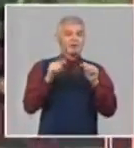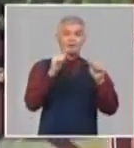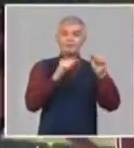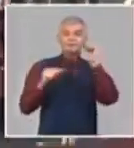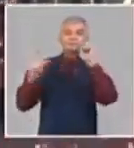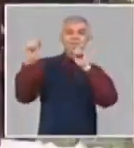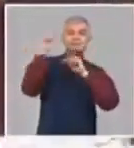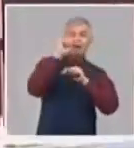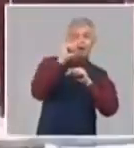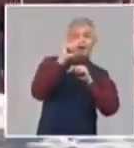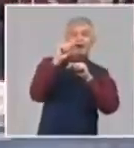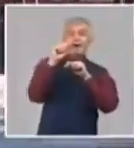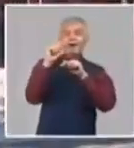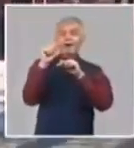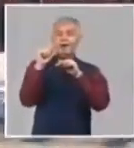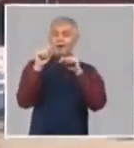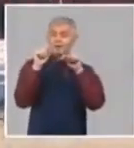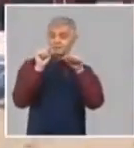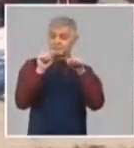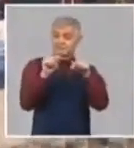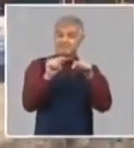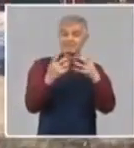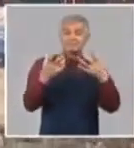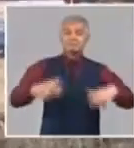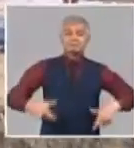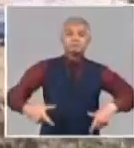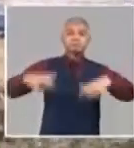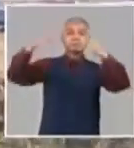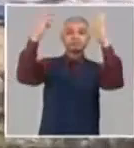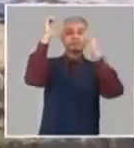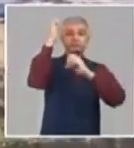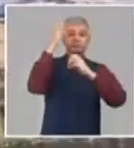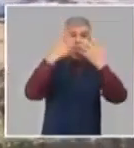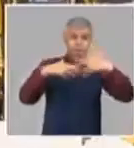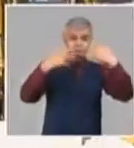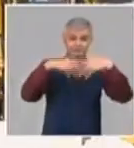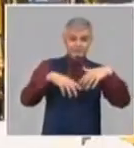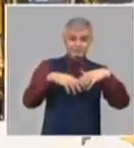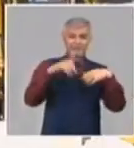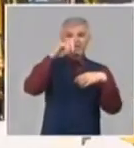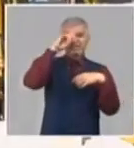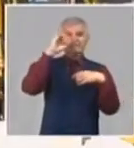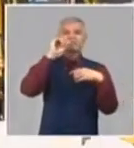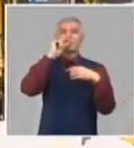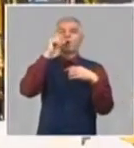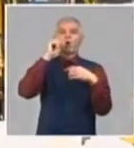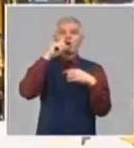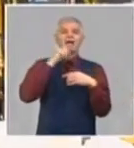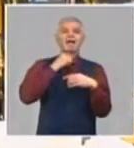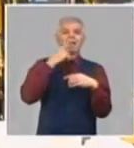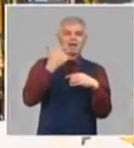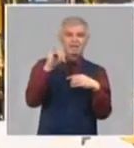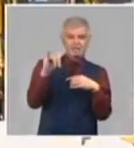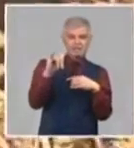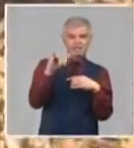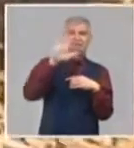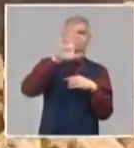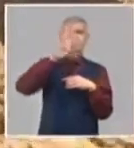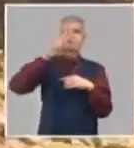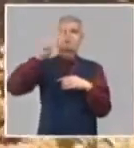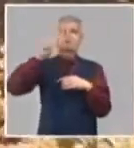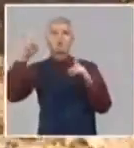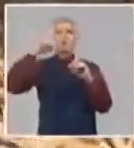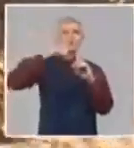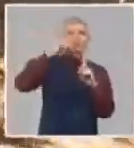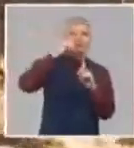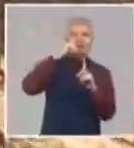Principal suministradora de caña al Central Siboney, esta base productiva en la presente zafra logró entregar más de 52 mil toneladas, 9